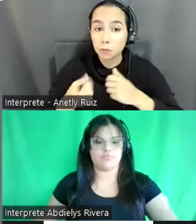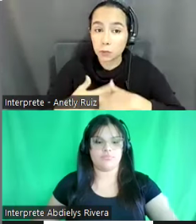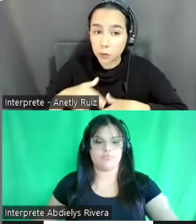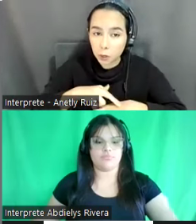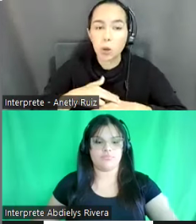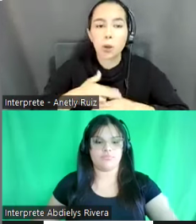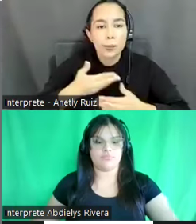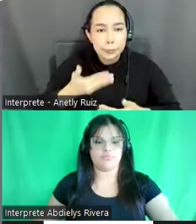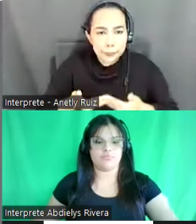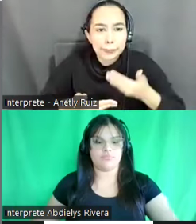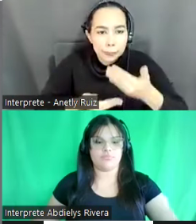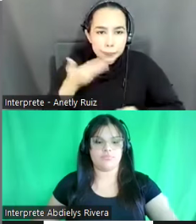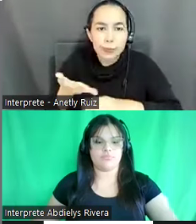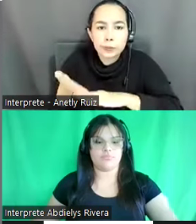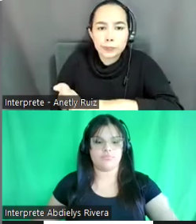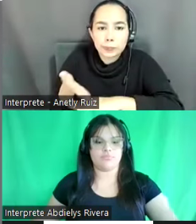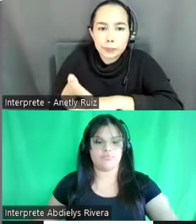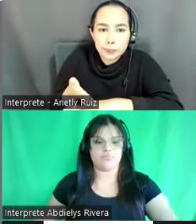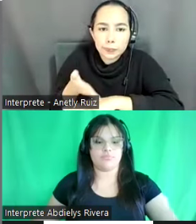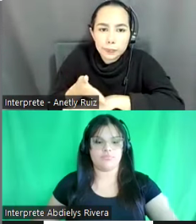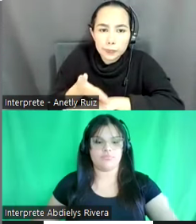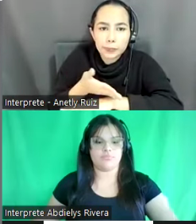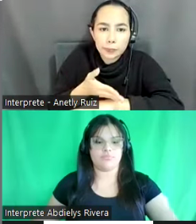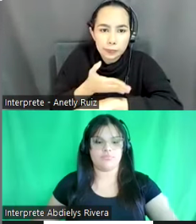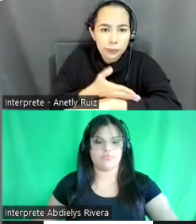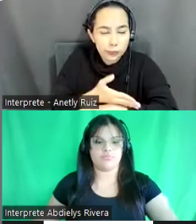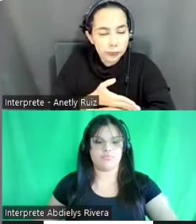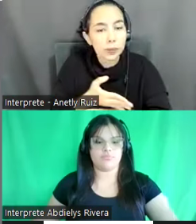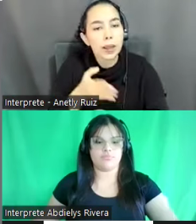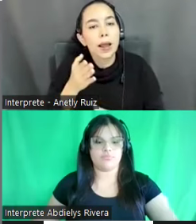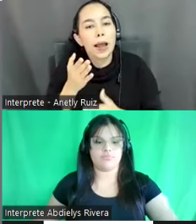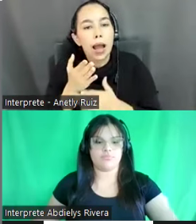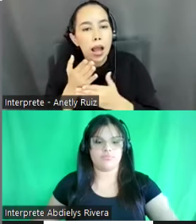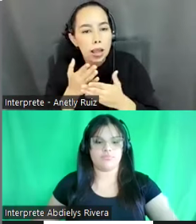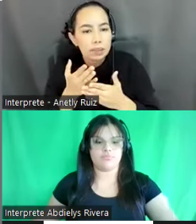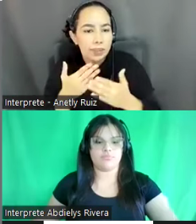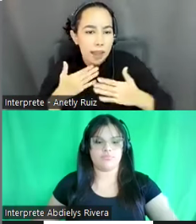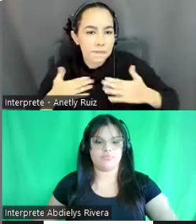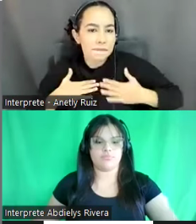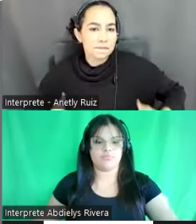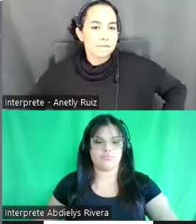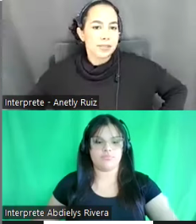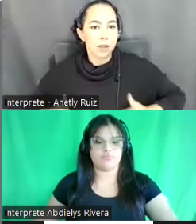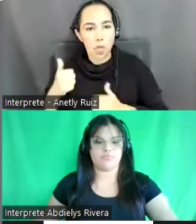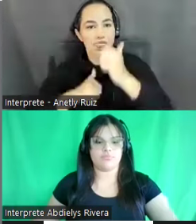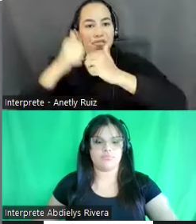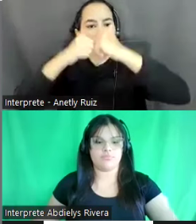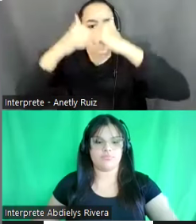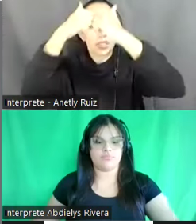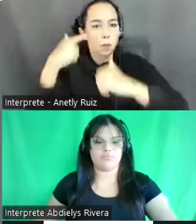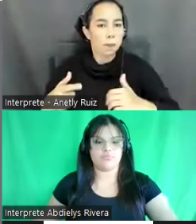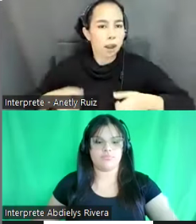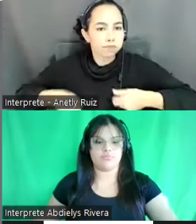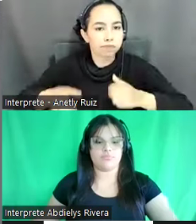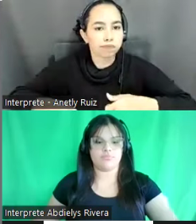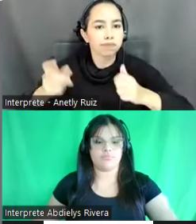capacidad de atender personas con discapacidad. Si bien hay términos de accesibilidad física en algunas instalaciones y en la disponibilidad de